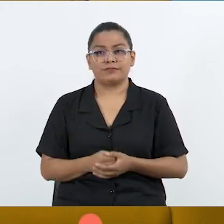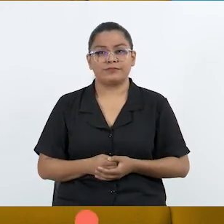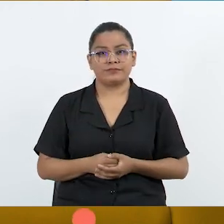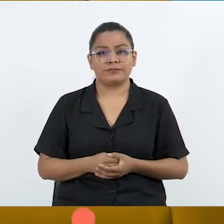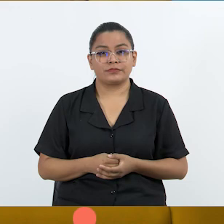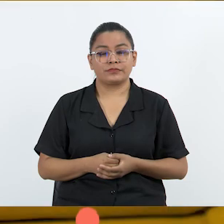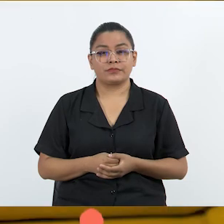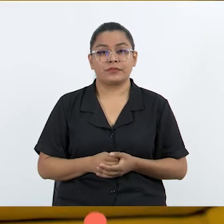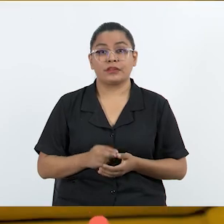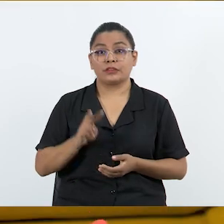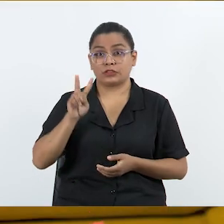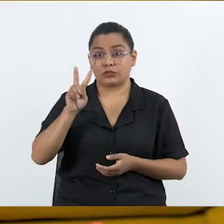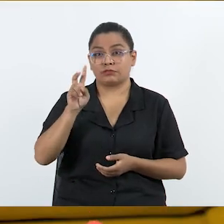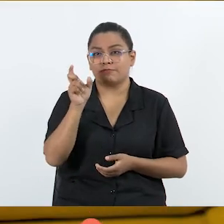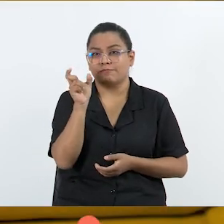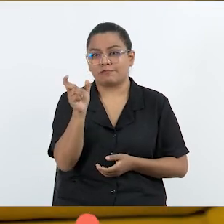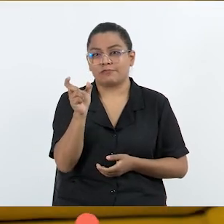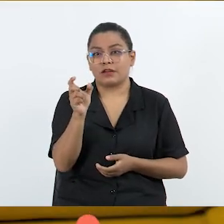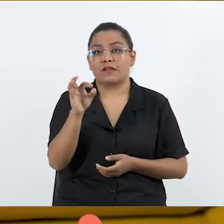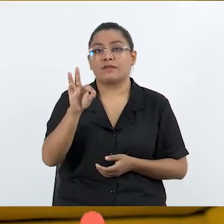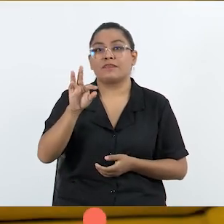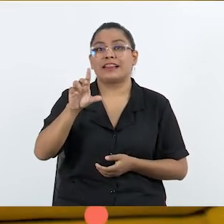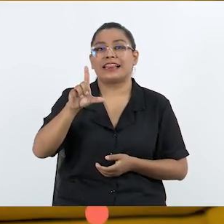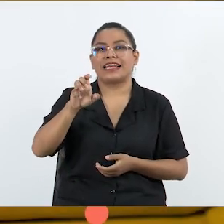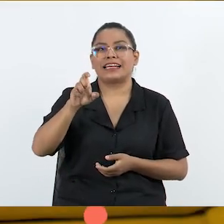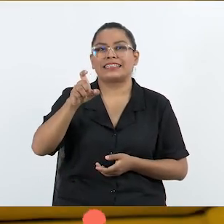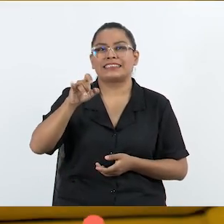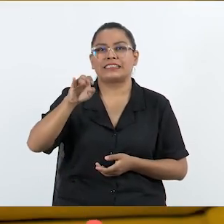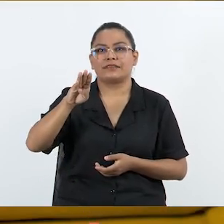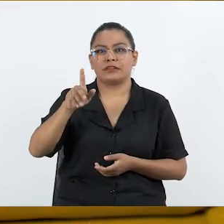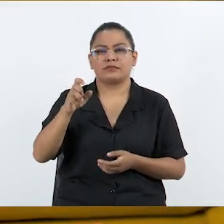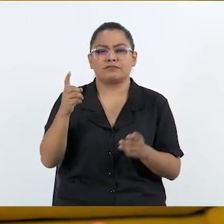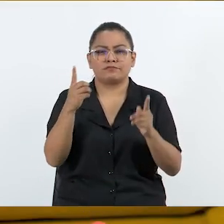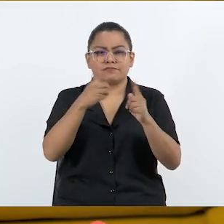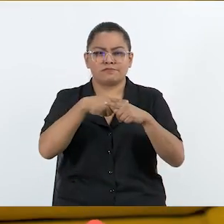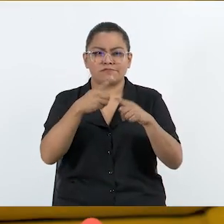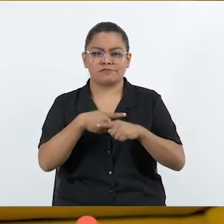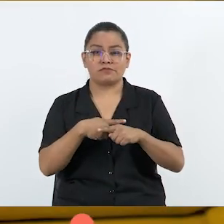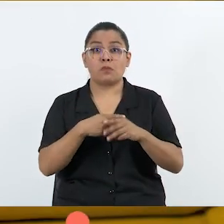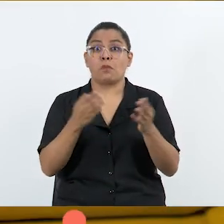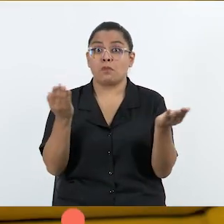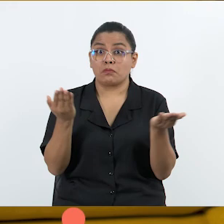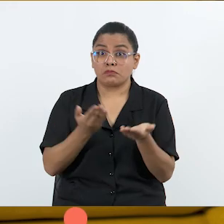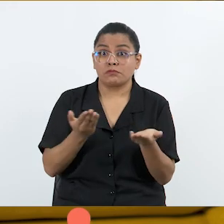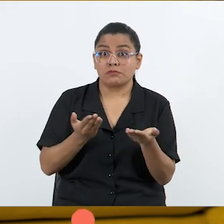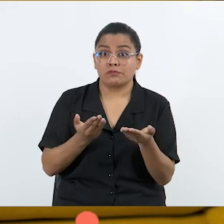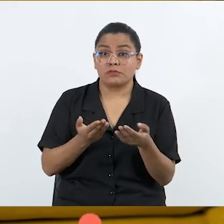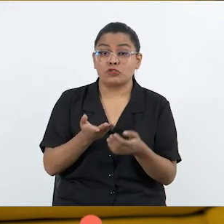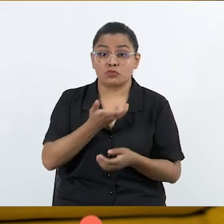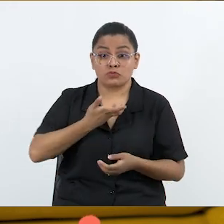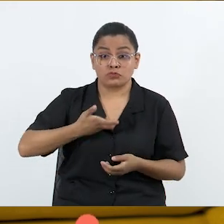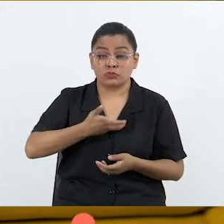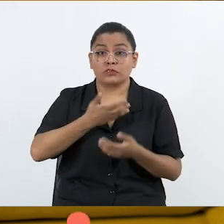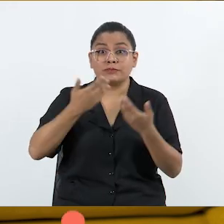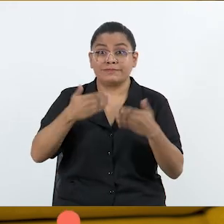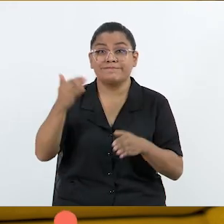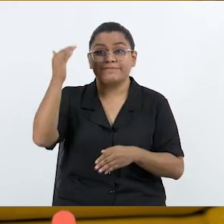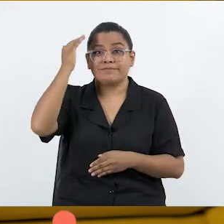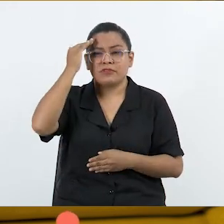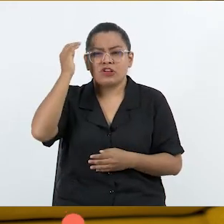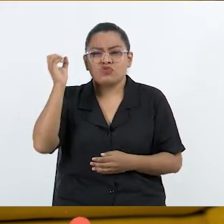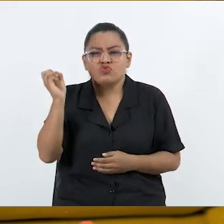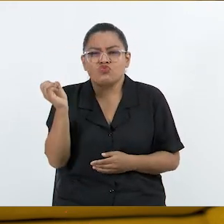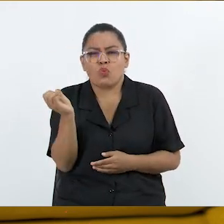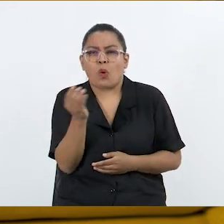otras. La segunda es flexible. Podemos actuar adaptando eso que sabemos